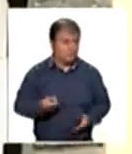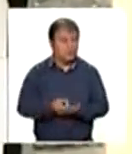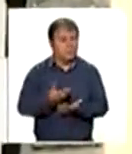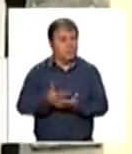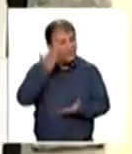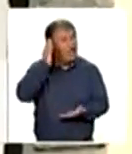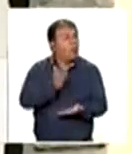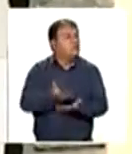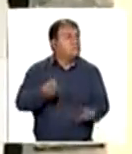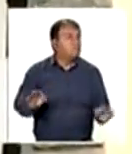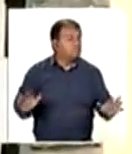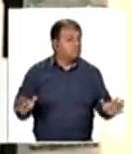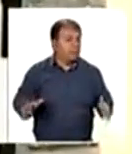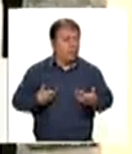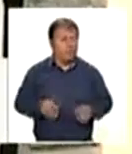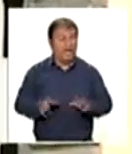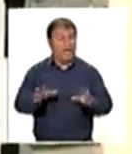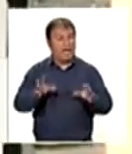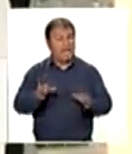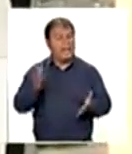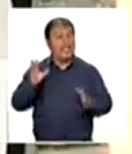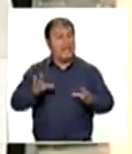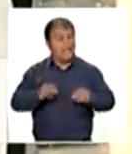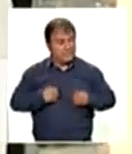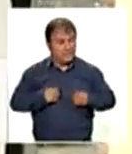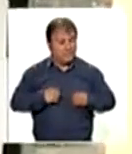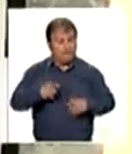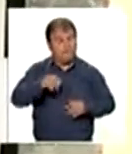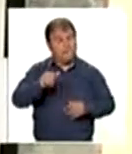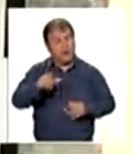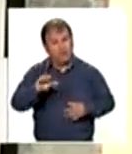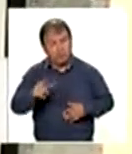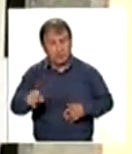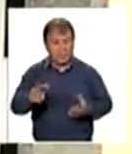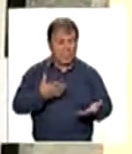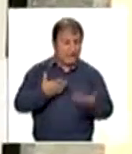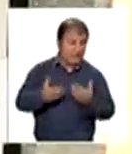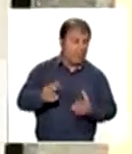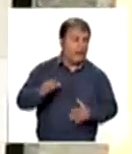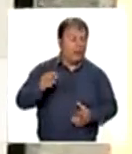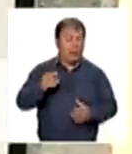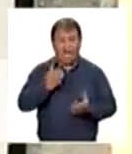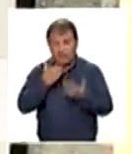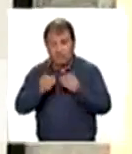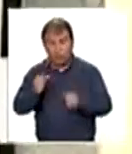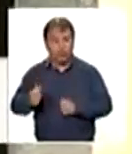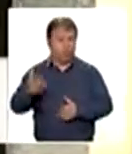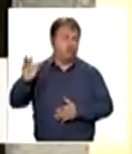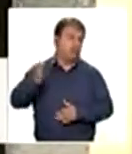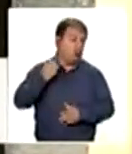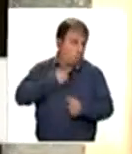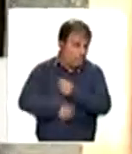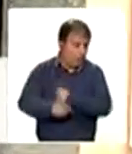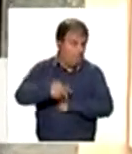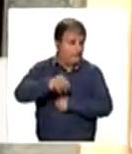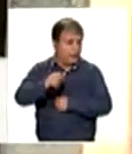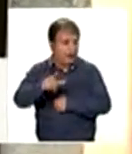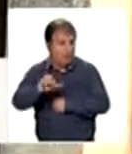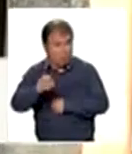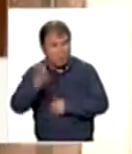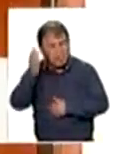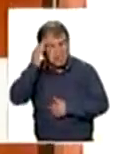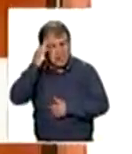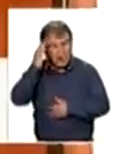sanción específica que podría recibir, así que me imagino que ella estará conversando con nuestro jugador Paolo Guerrero para